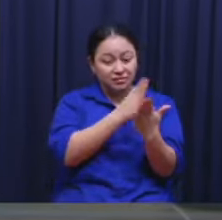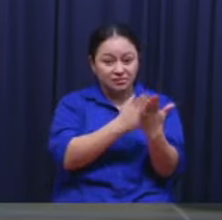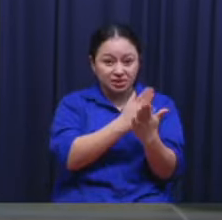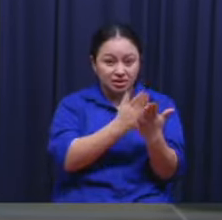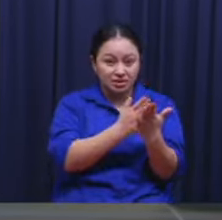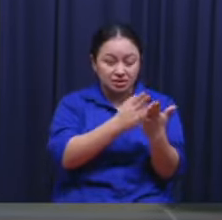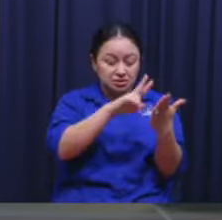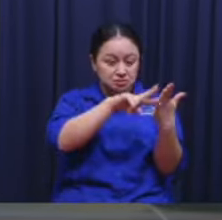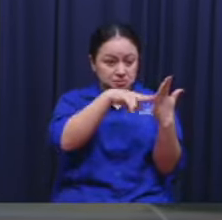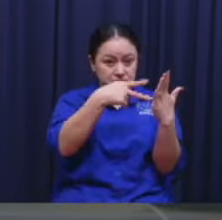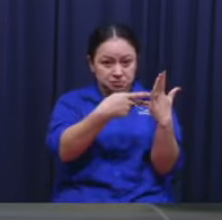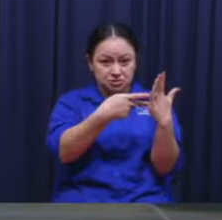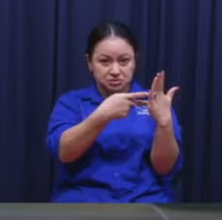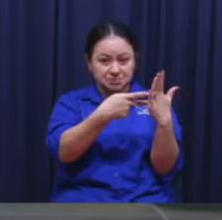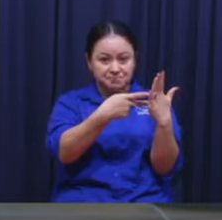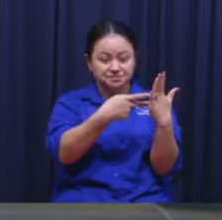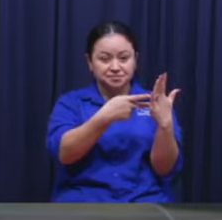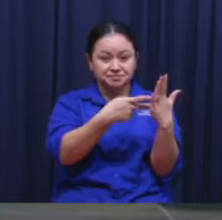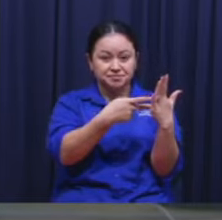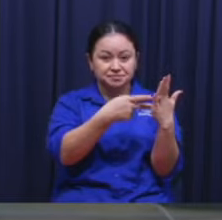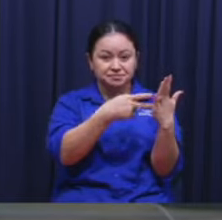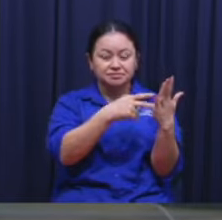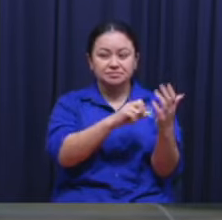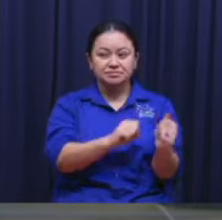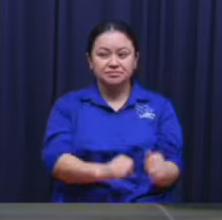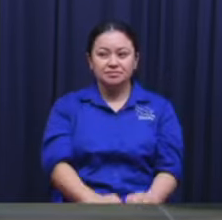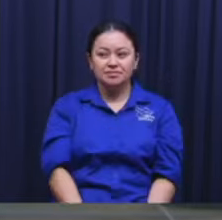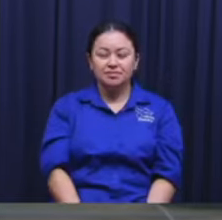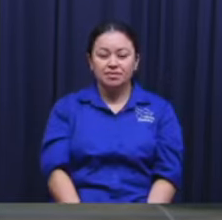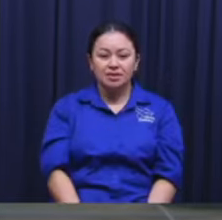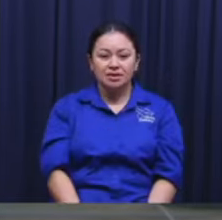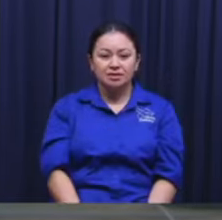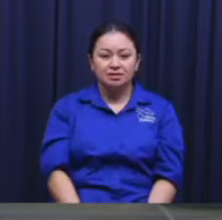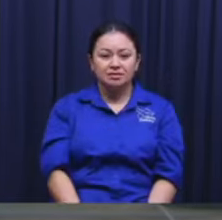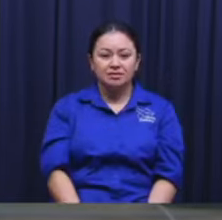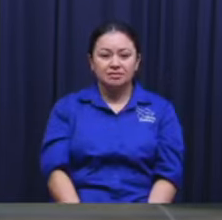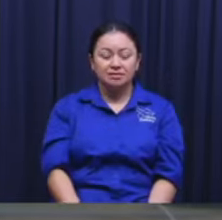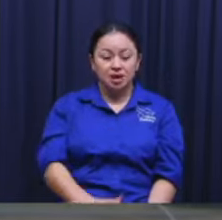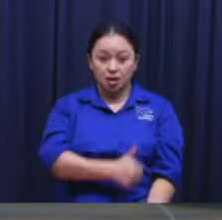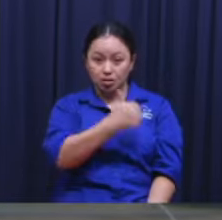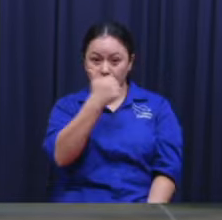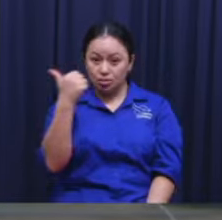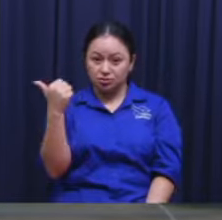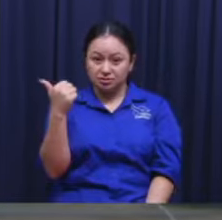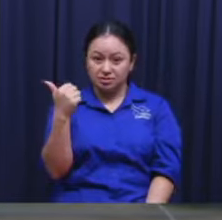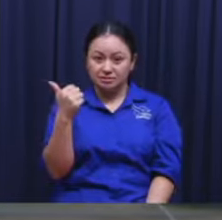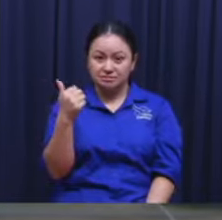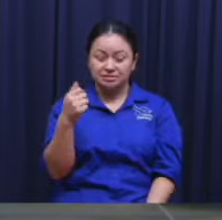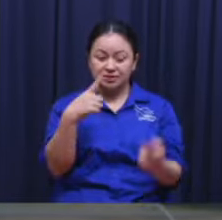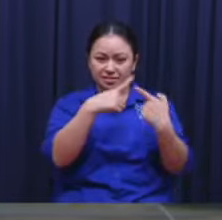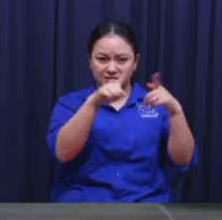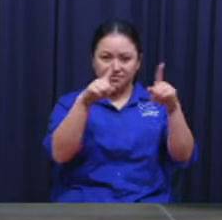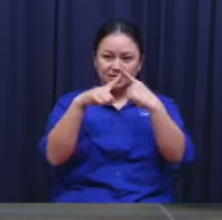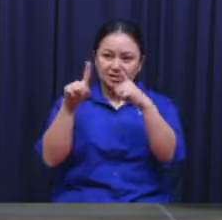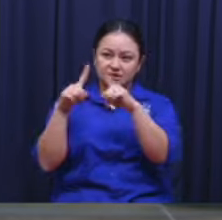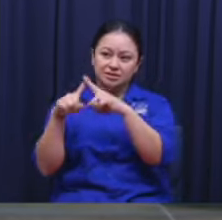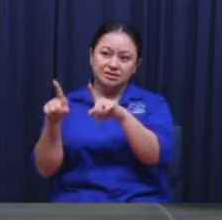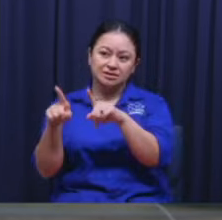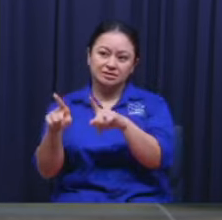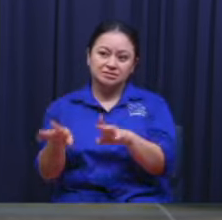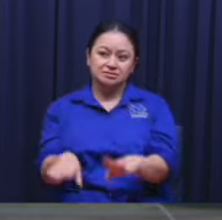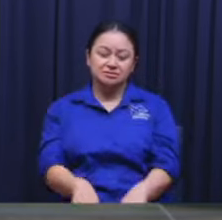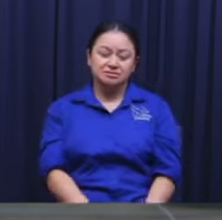de Apocalipsis 3:10, pero se lo leí en la versión textual. Mire esta versión, otra versión que tengo acá, la PDT.